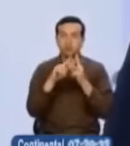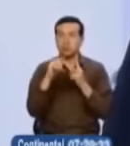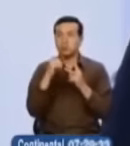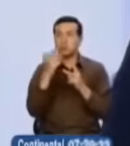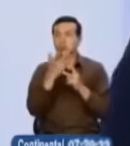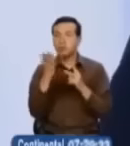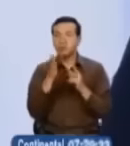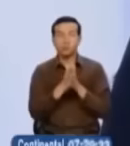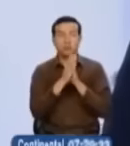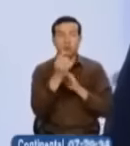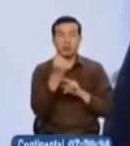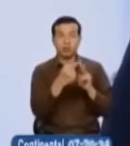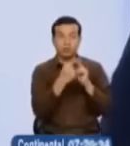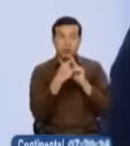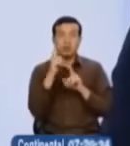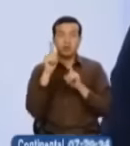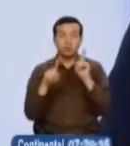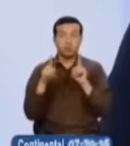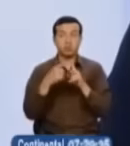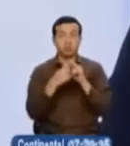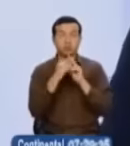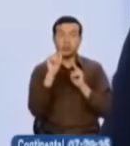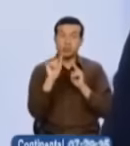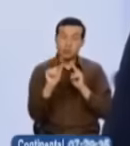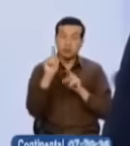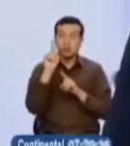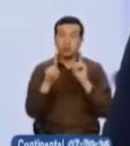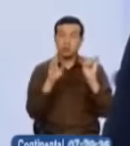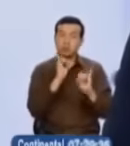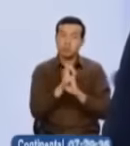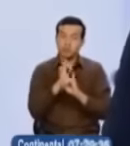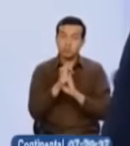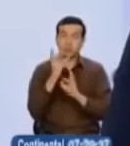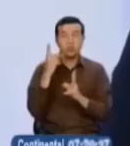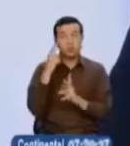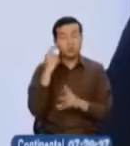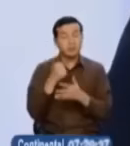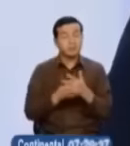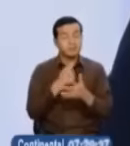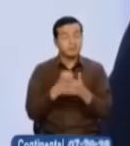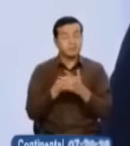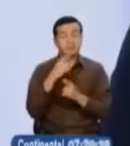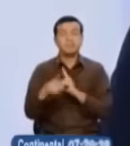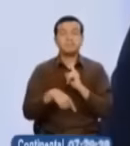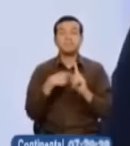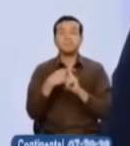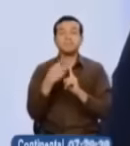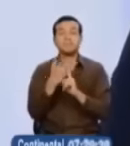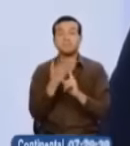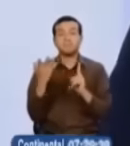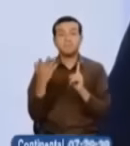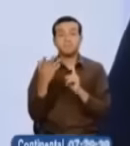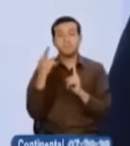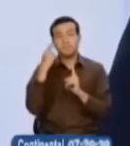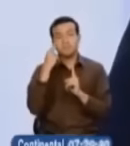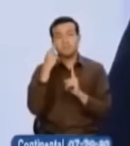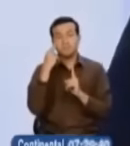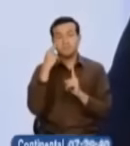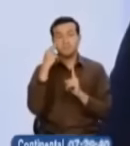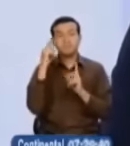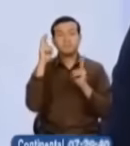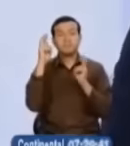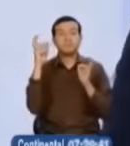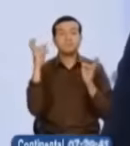demanda crediticia en ciertas zonas. Entonces las instituciones están enfrentando desafíos sumados a las tendencias no